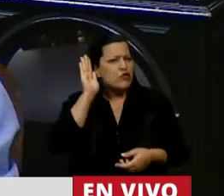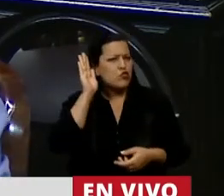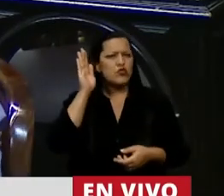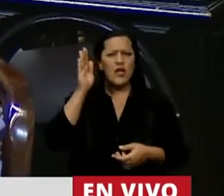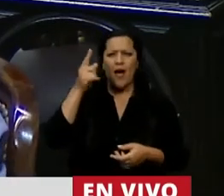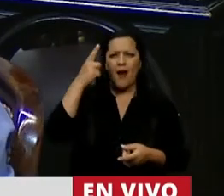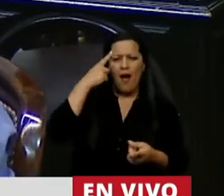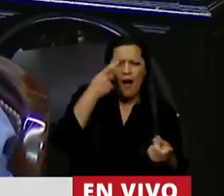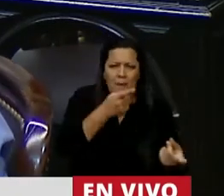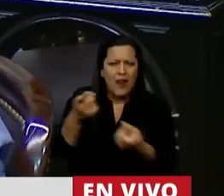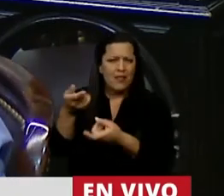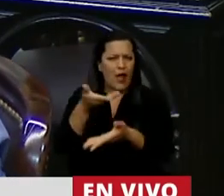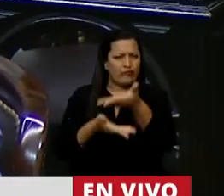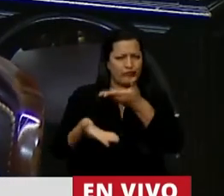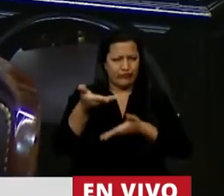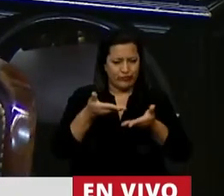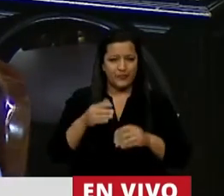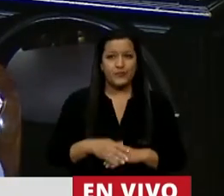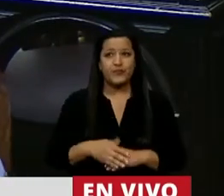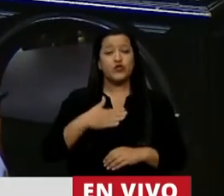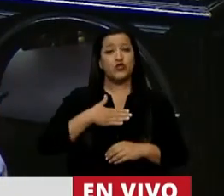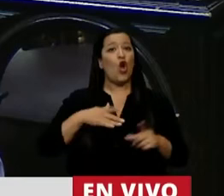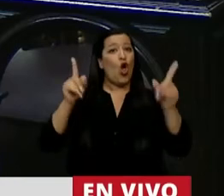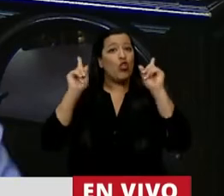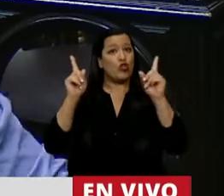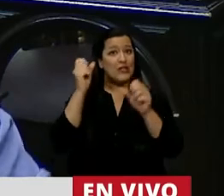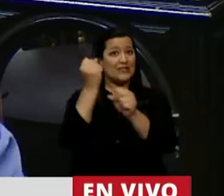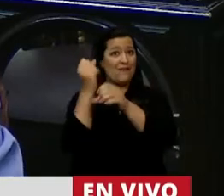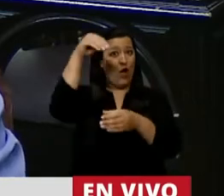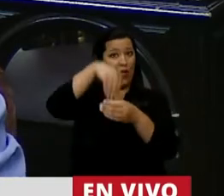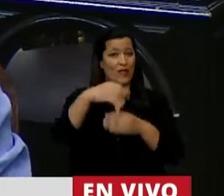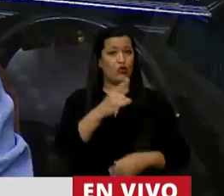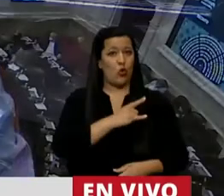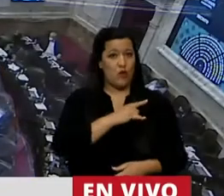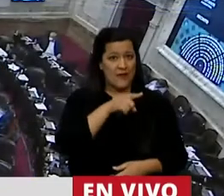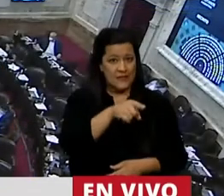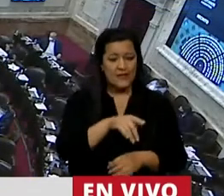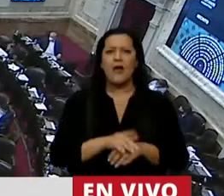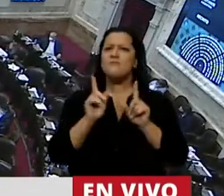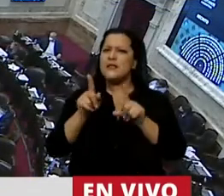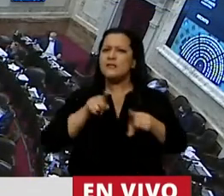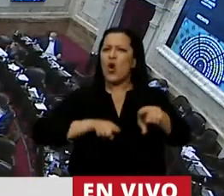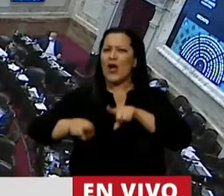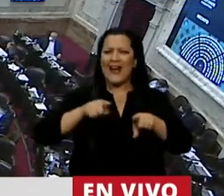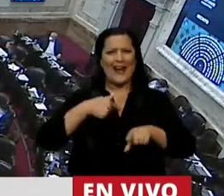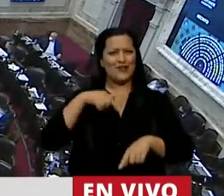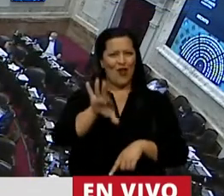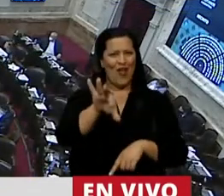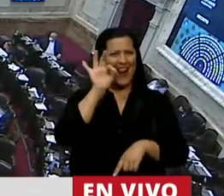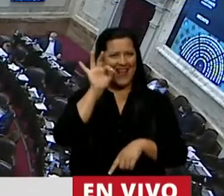aprender. Como docente universitario, que es la carrera que he elegido